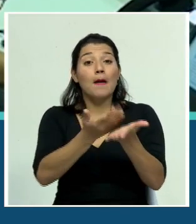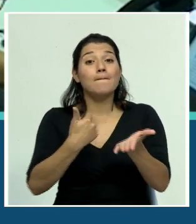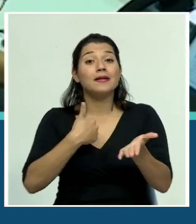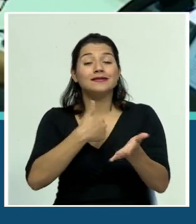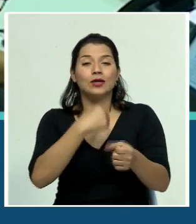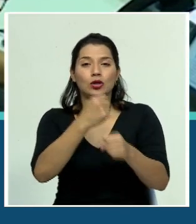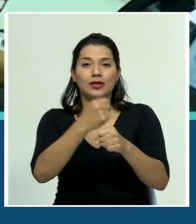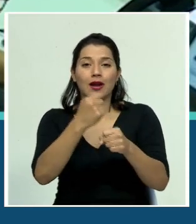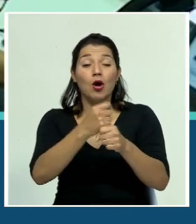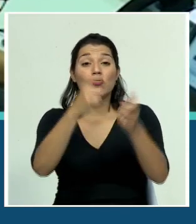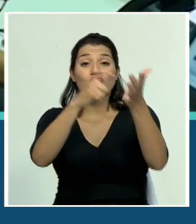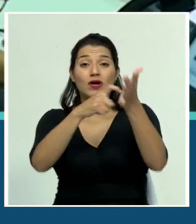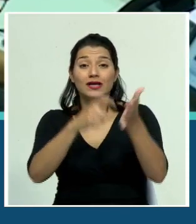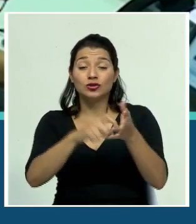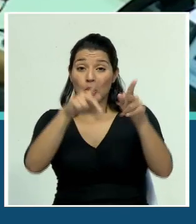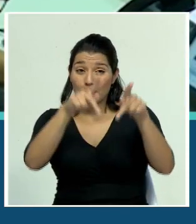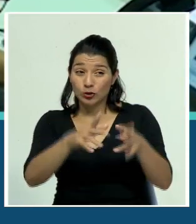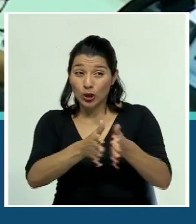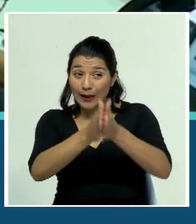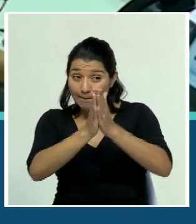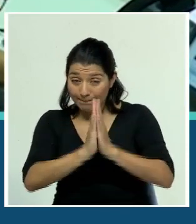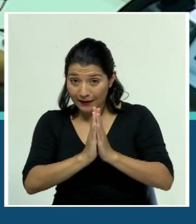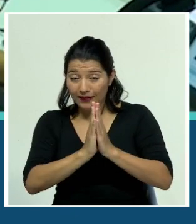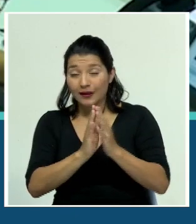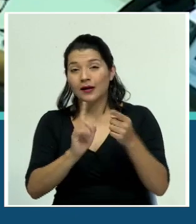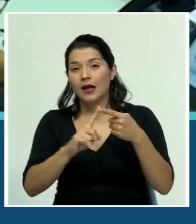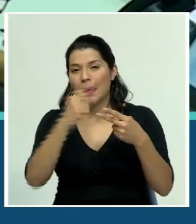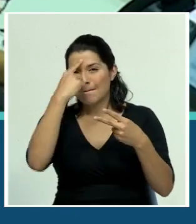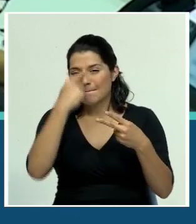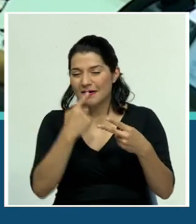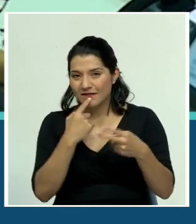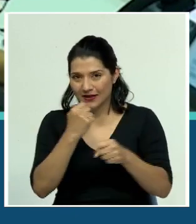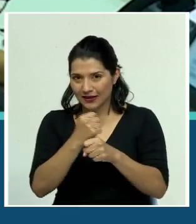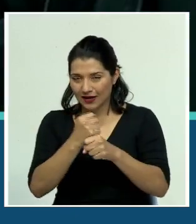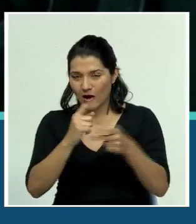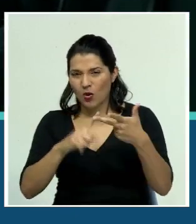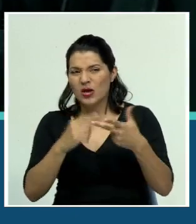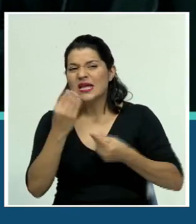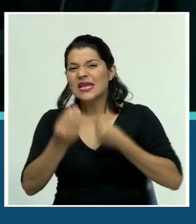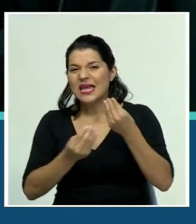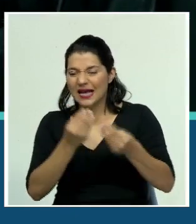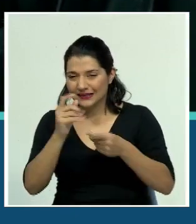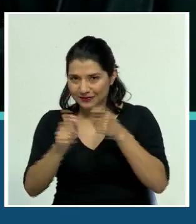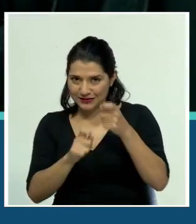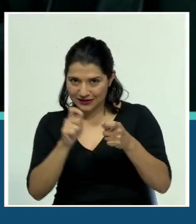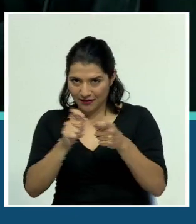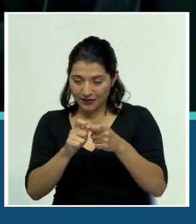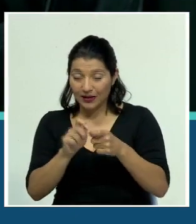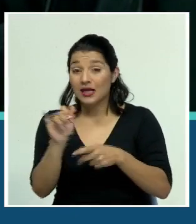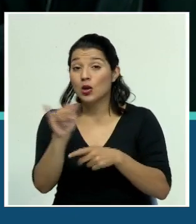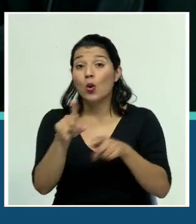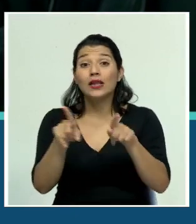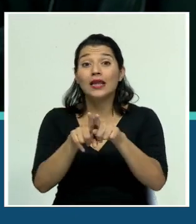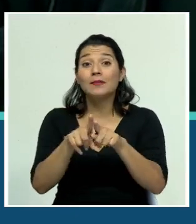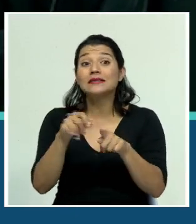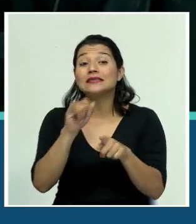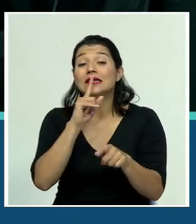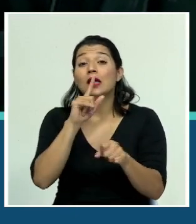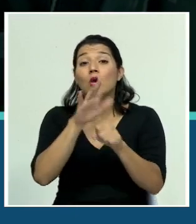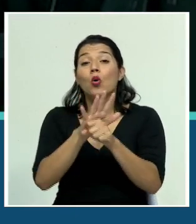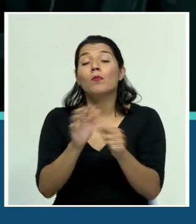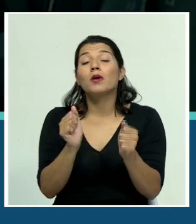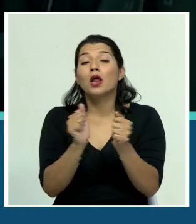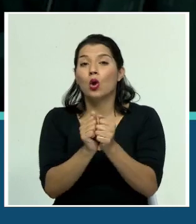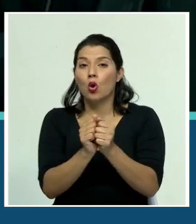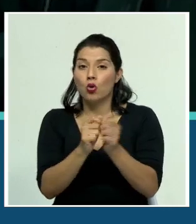la persona solicitante, del perfil ocupacional y la actividad específica que realizará, así como el cumplimiento de las condiciones